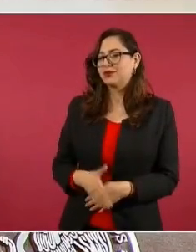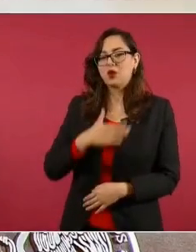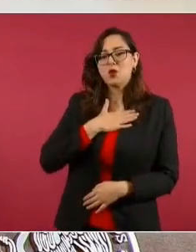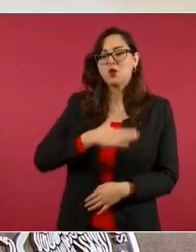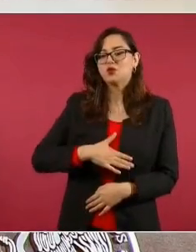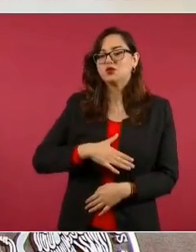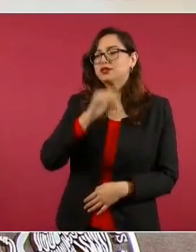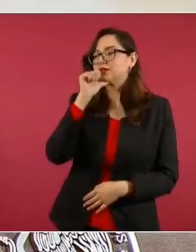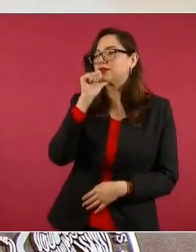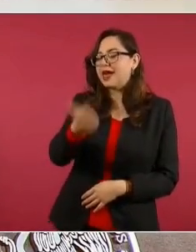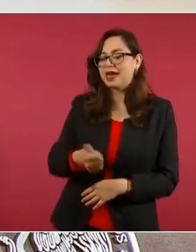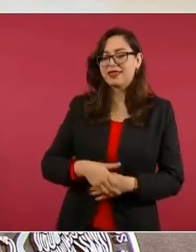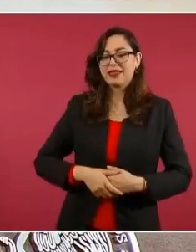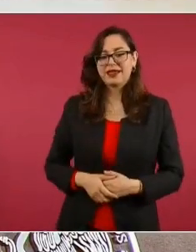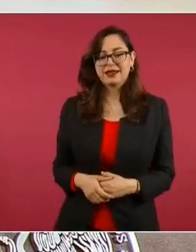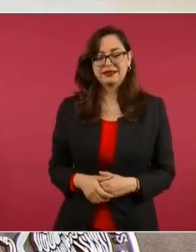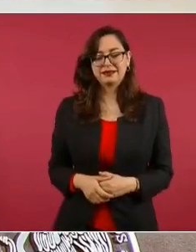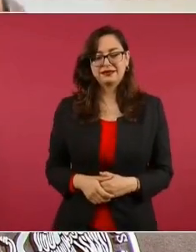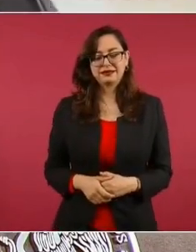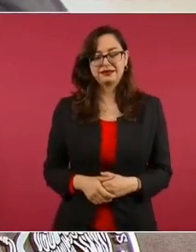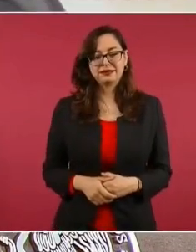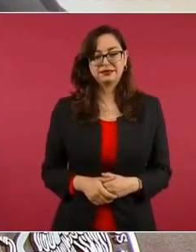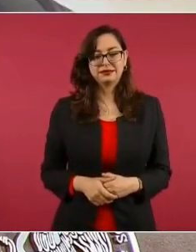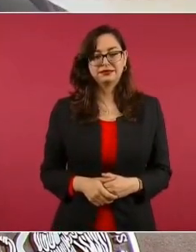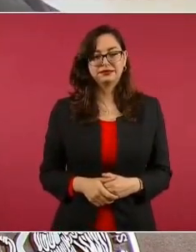entre otras cosas,